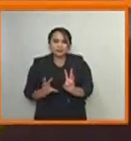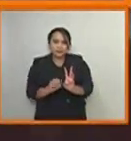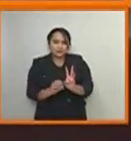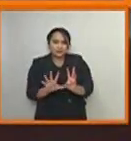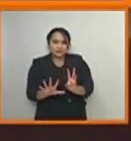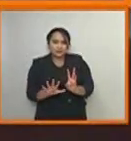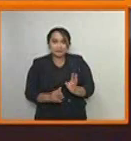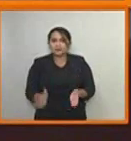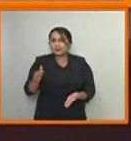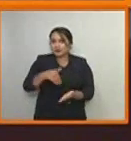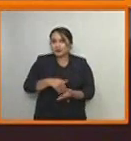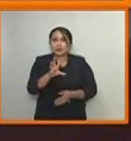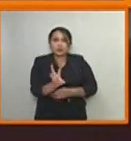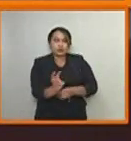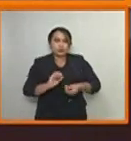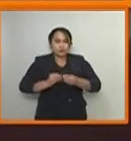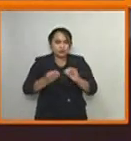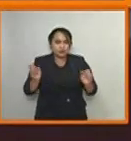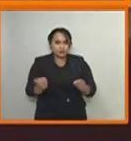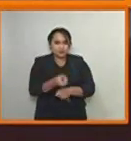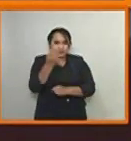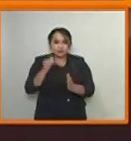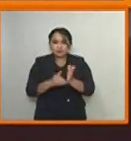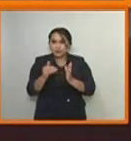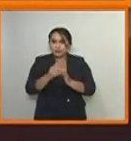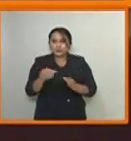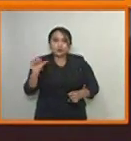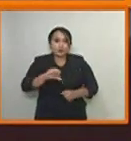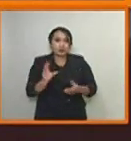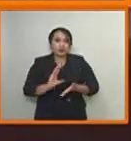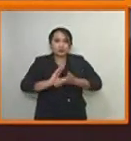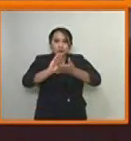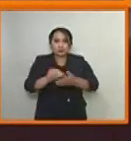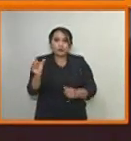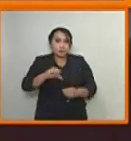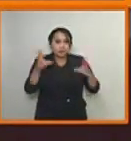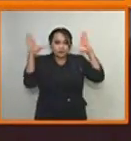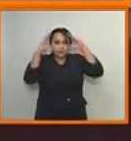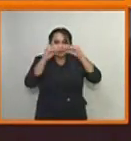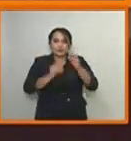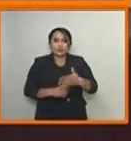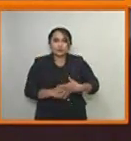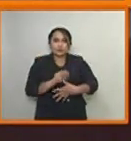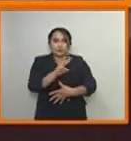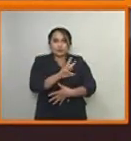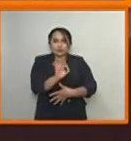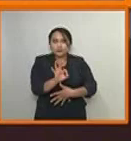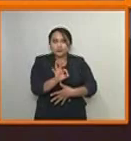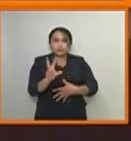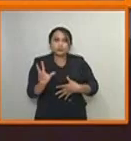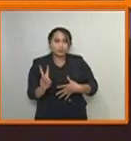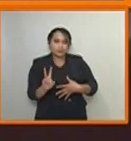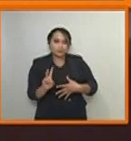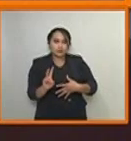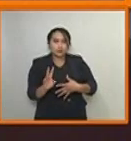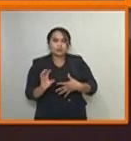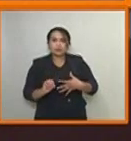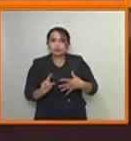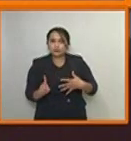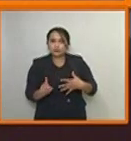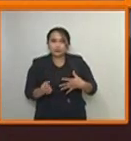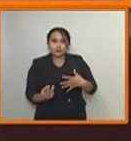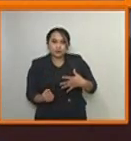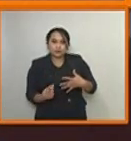05. Con gusto reitero los 6 números millonarios de nuestro super premio en esta noche. 29, 17, 01,